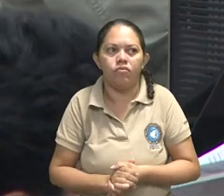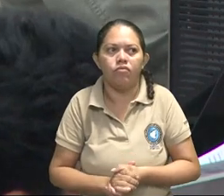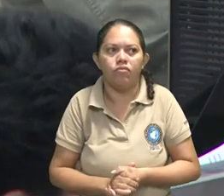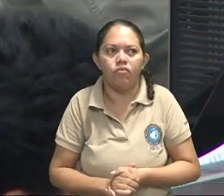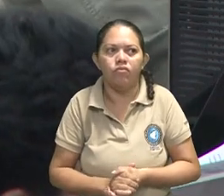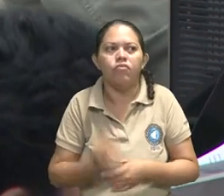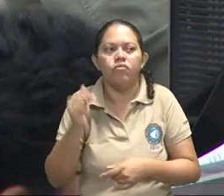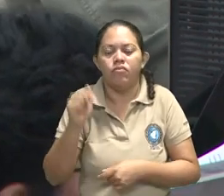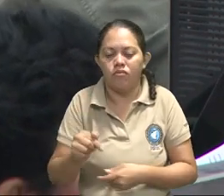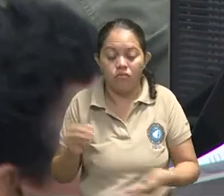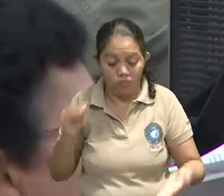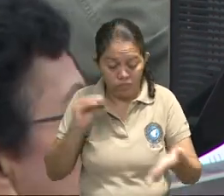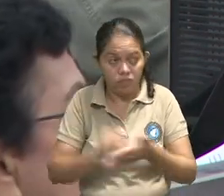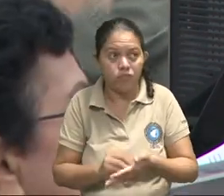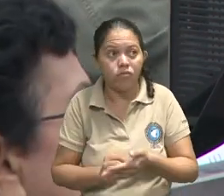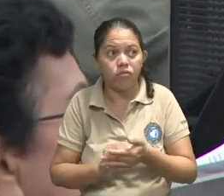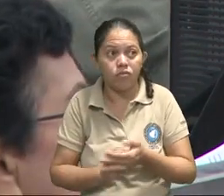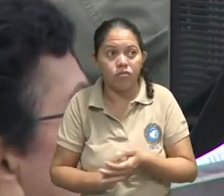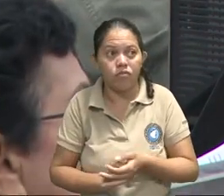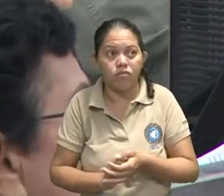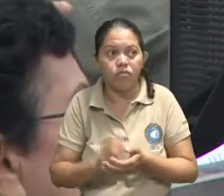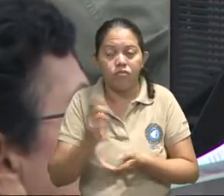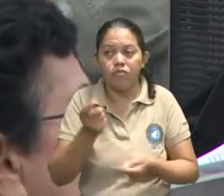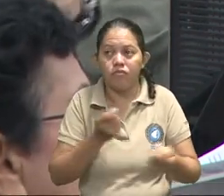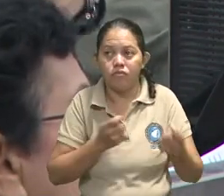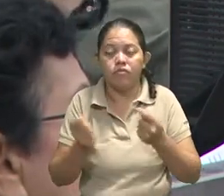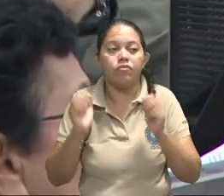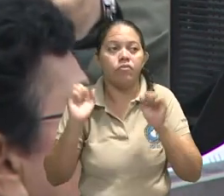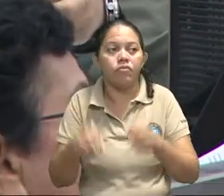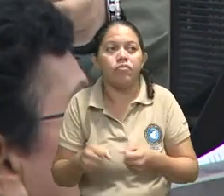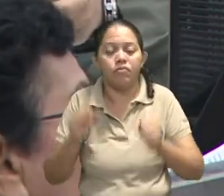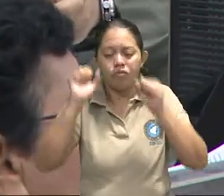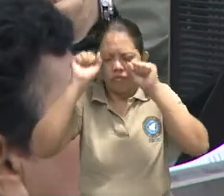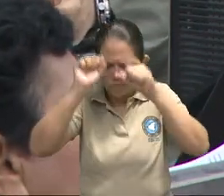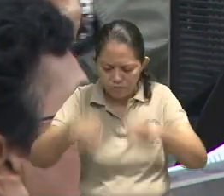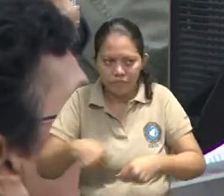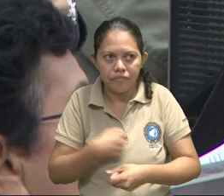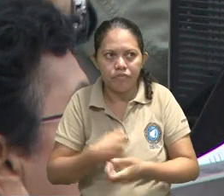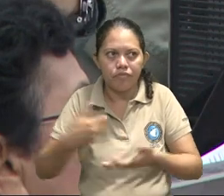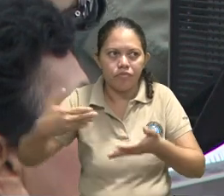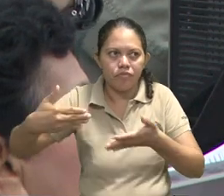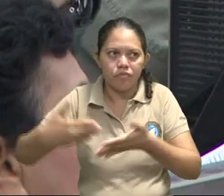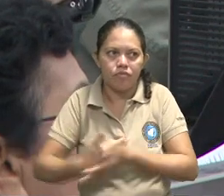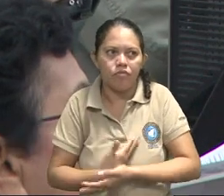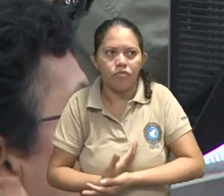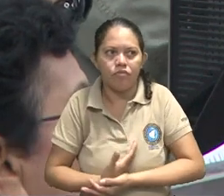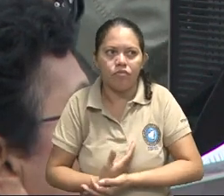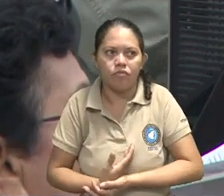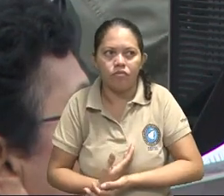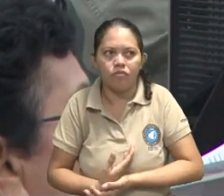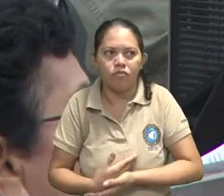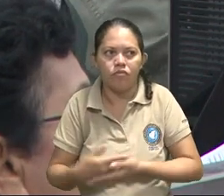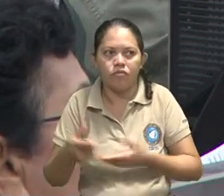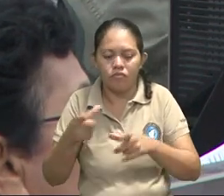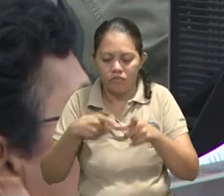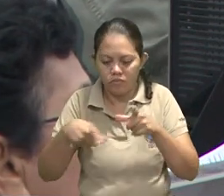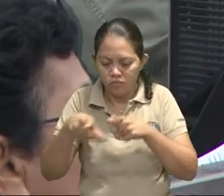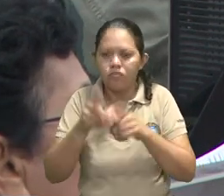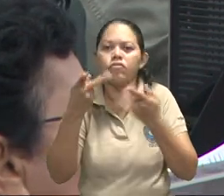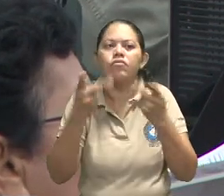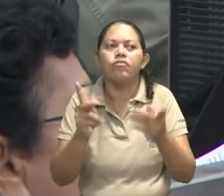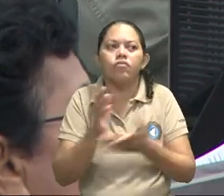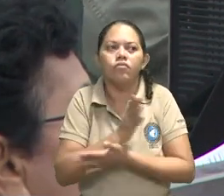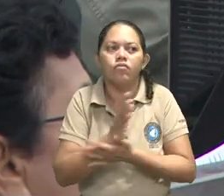esta facultad, el ente regulador te permite crear un espacio